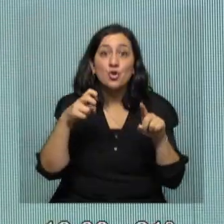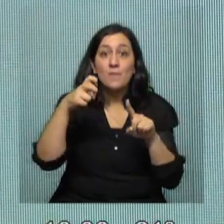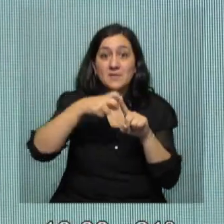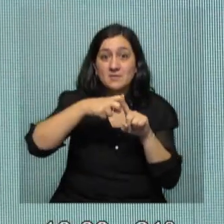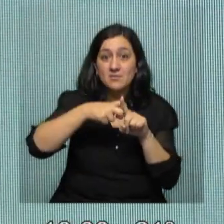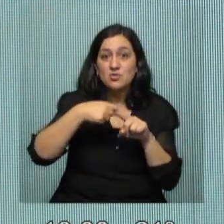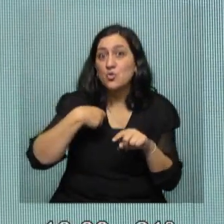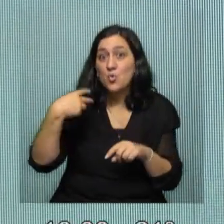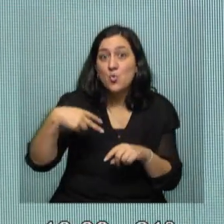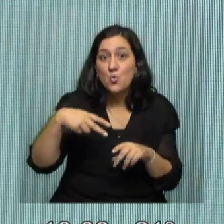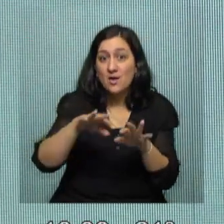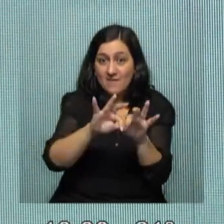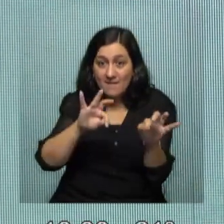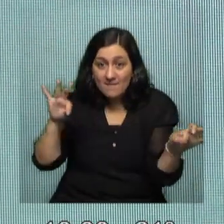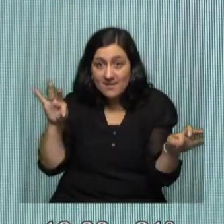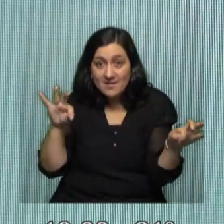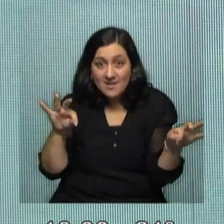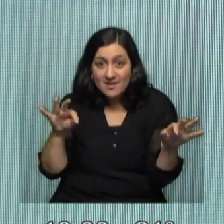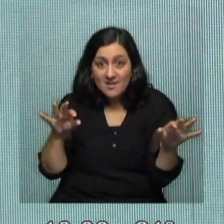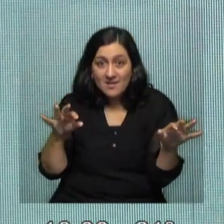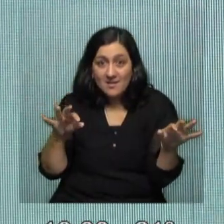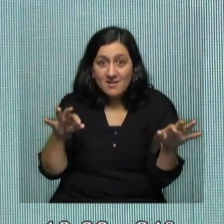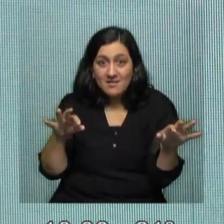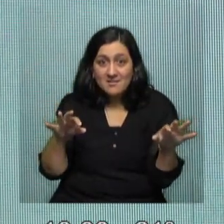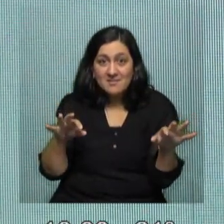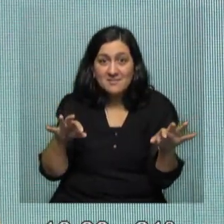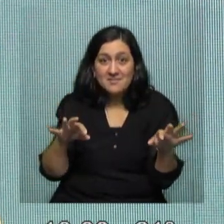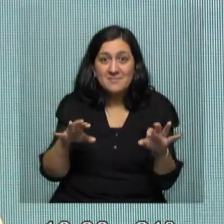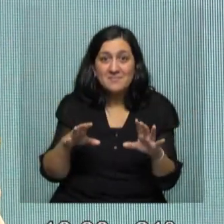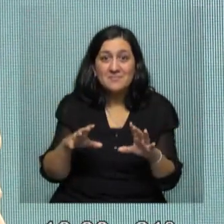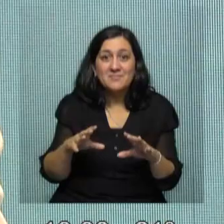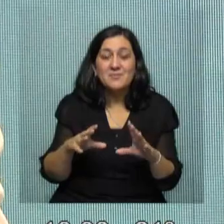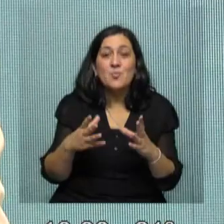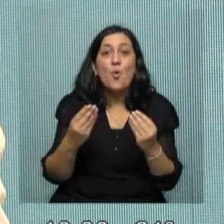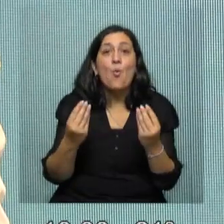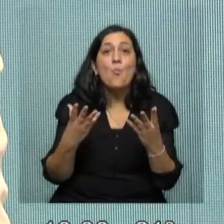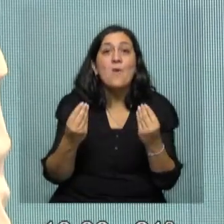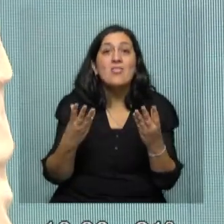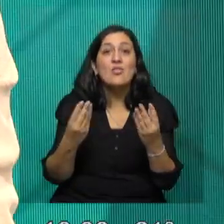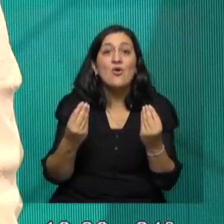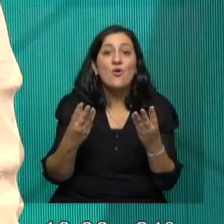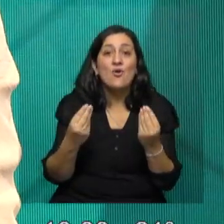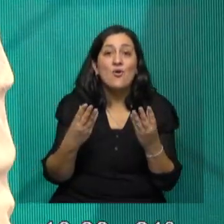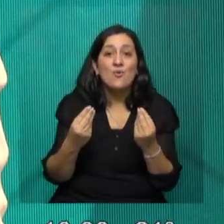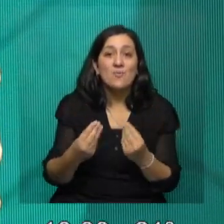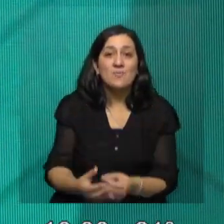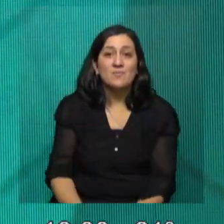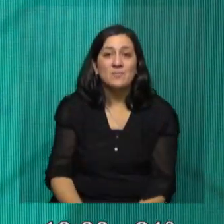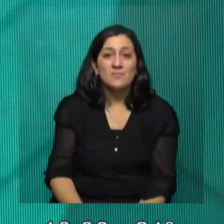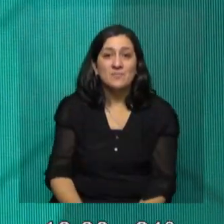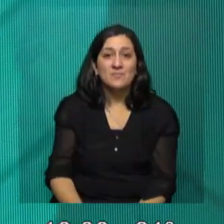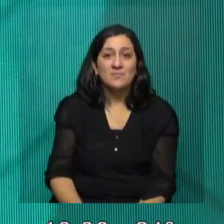jamás abrí uno de estos, ¿sí? Bueno, dale. Sí, abra, abra. Sin miedo. Ah, es como húmedo. Húmedo, tiene lubricación. Ah, eso es lo que decía yo. No